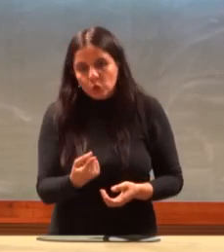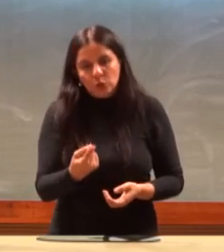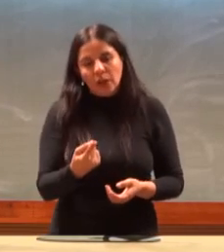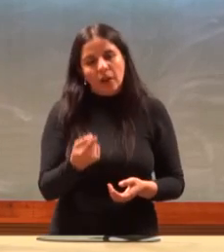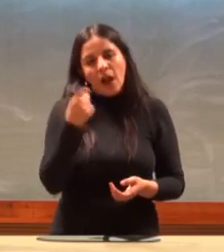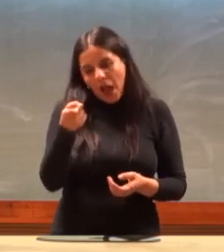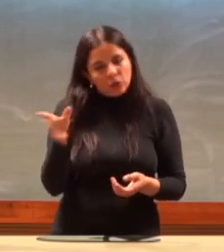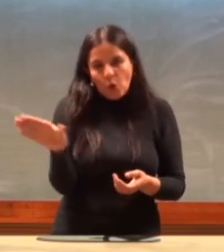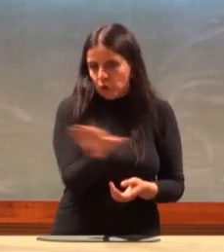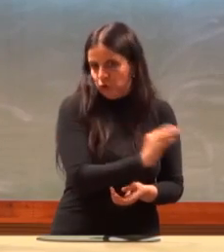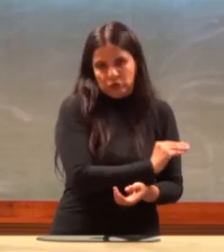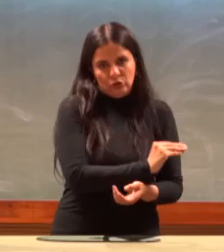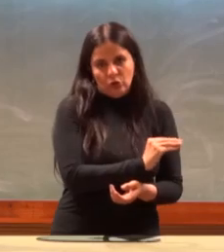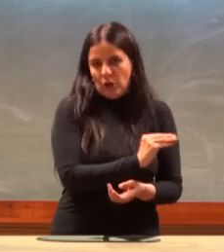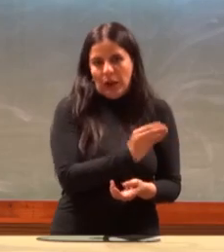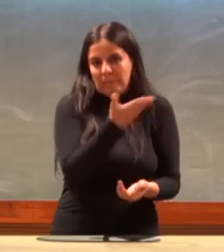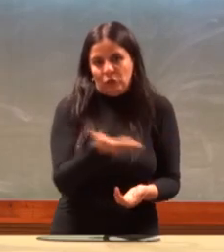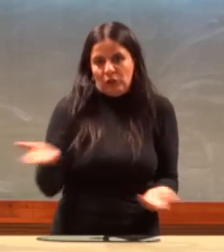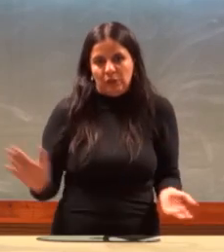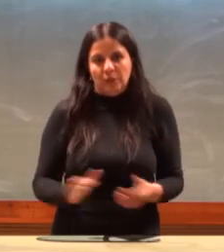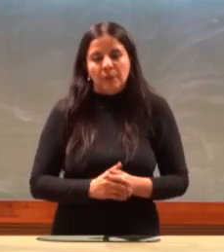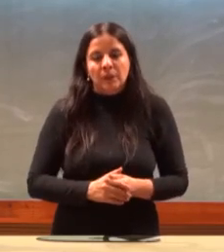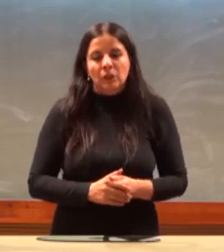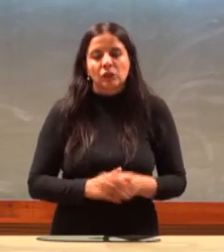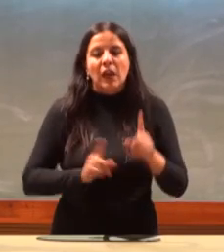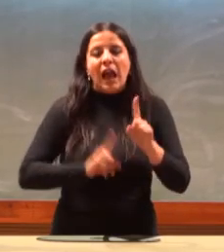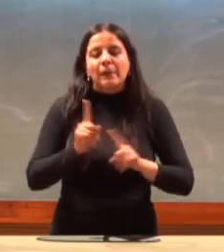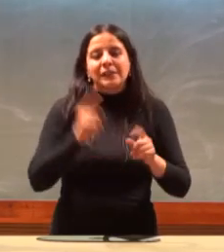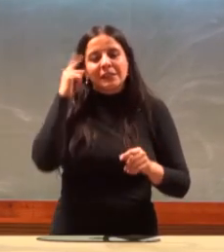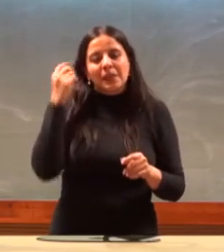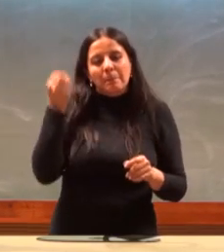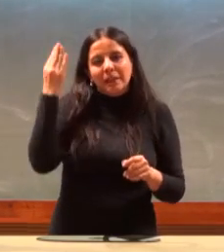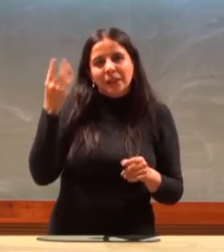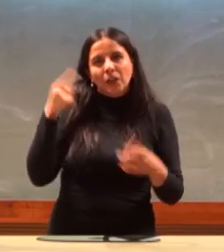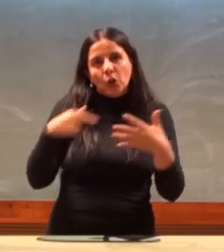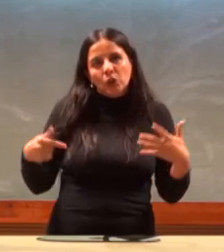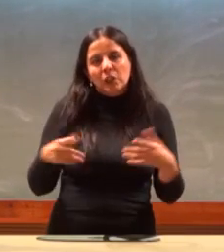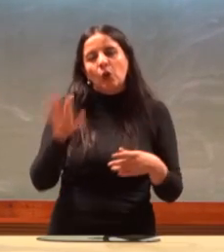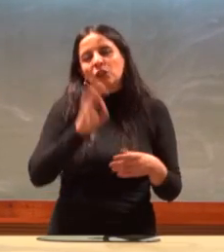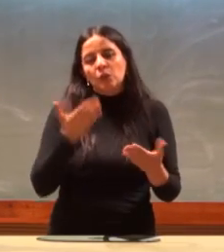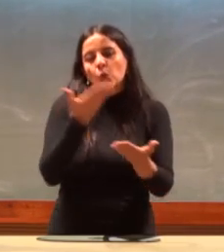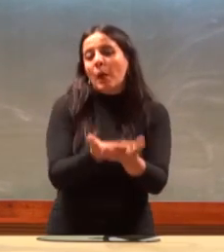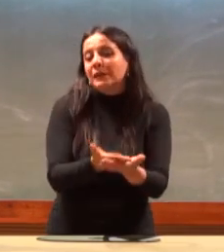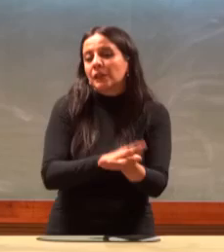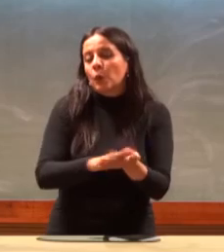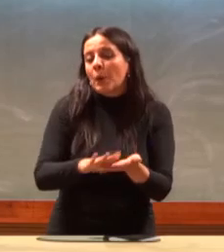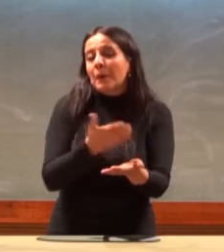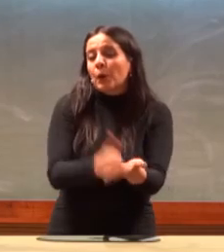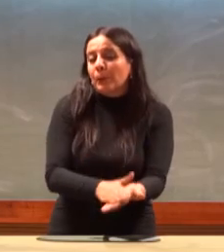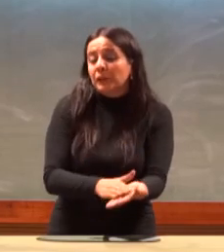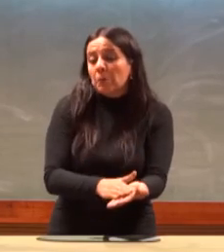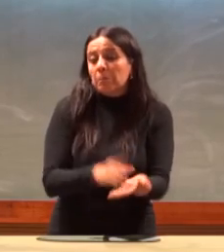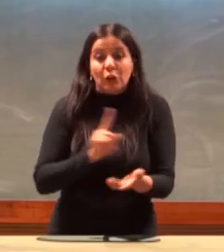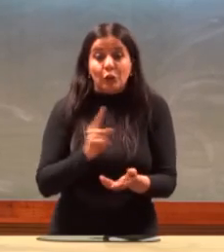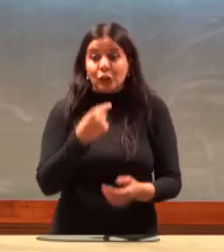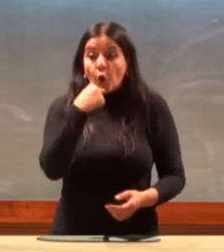proceso y me parece que justamente uno de los problemas que hay que muchas veces se inventan cosas o inventa se Proponen nuevas propuestas pero no no son consultadas con